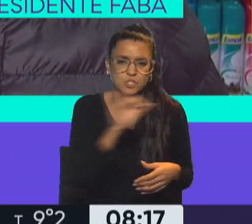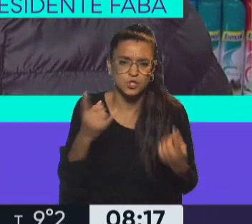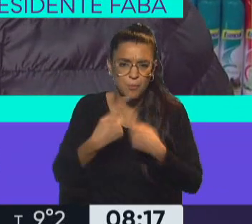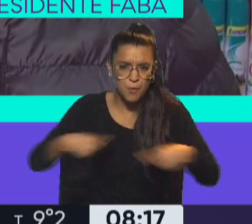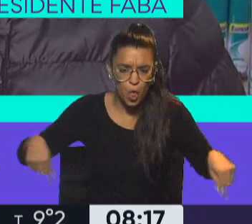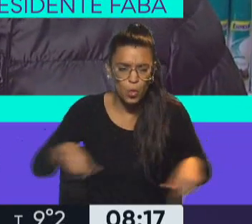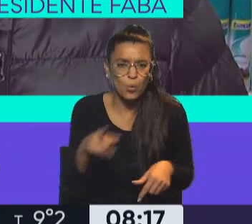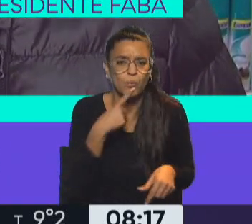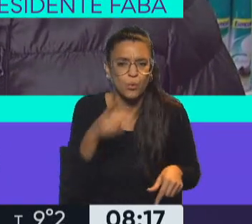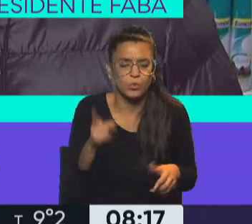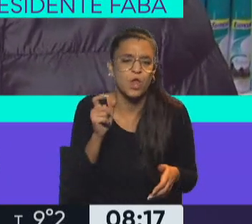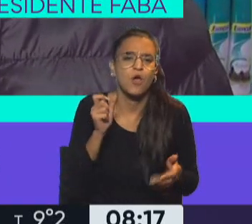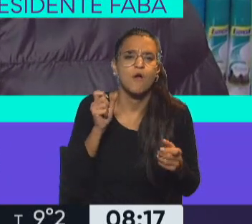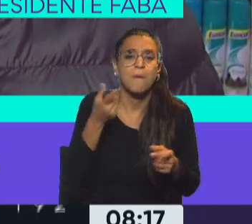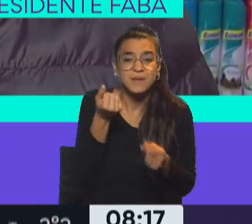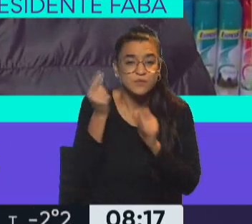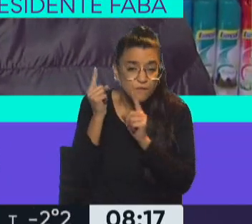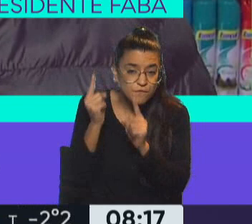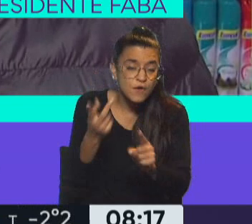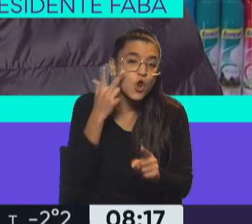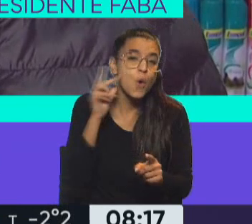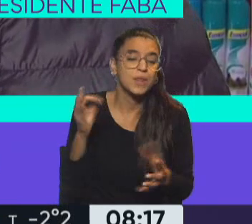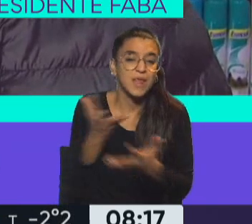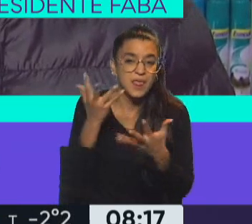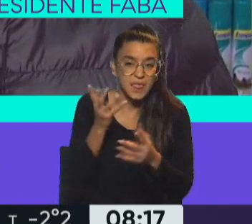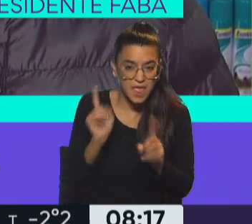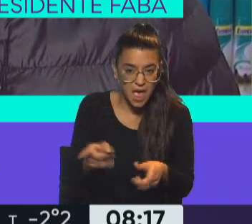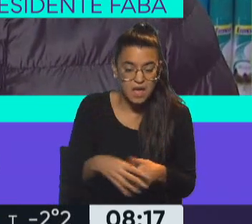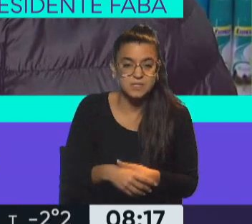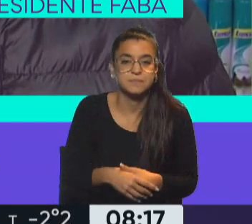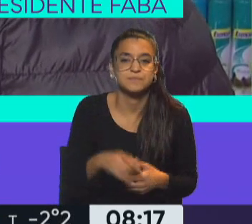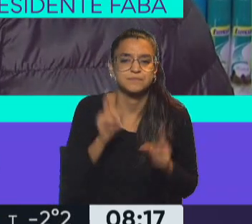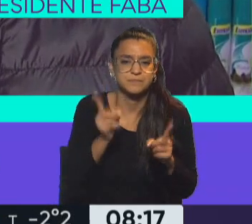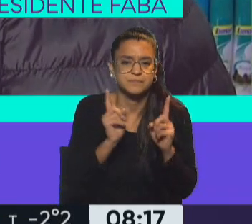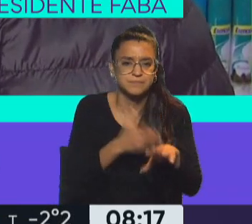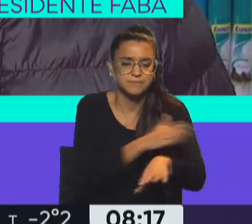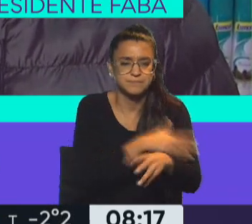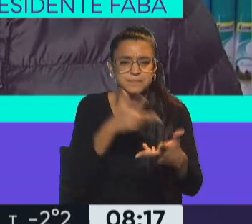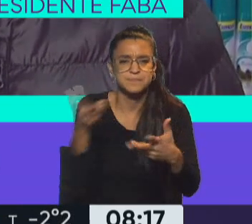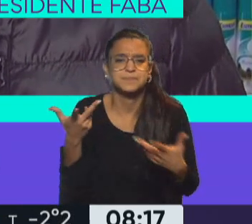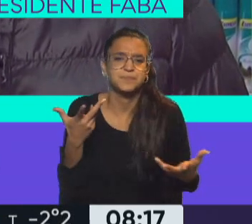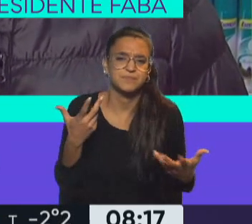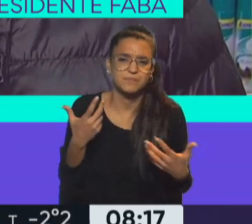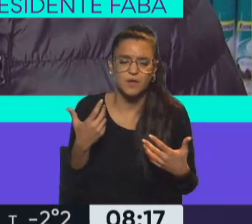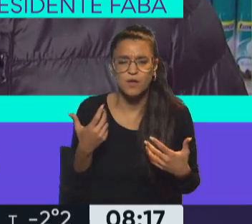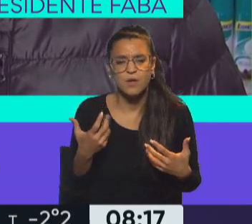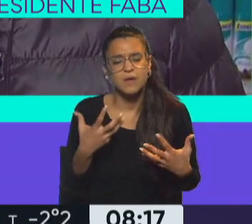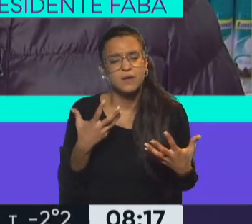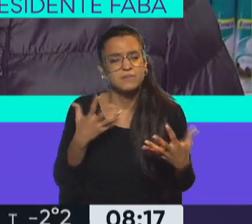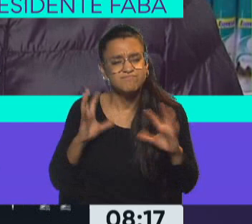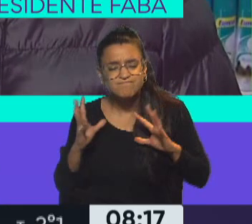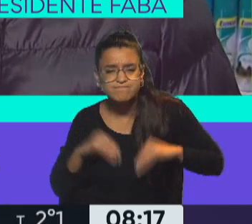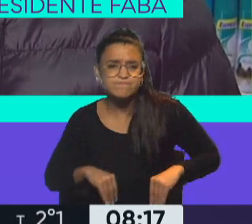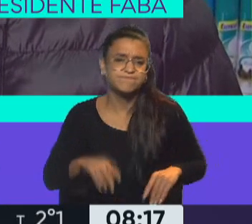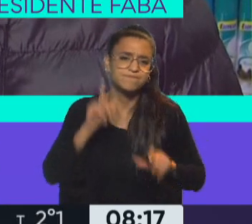que va a estar congelados por 90 días y agarrándome de lo que decías bono del malestar de los de los consumidores de los